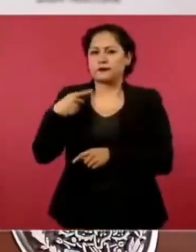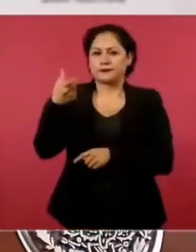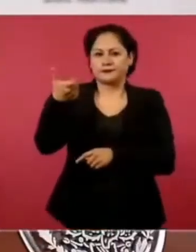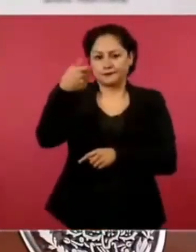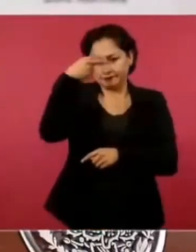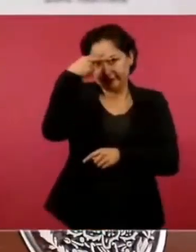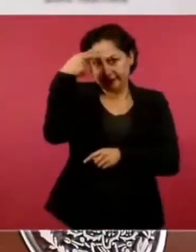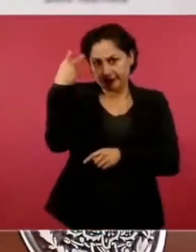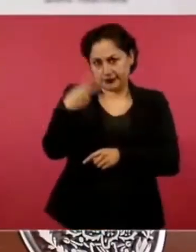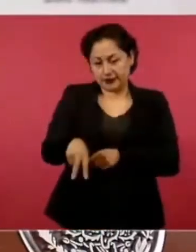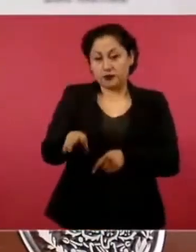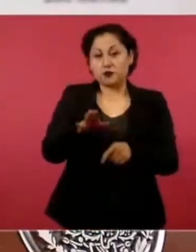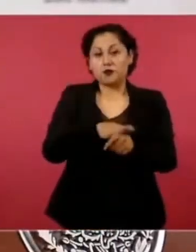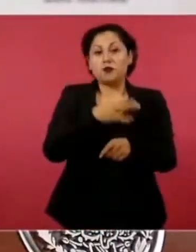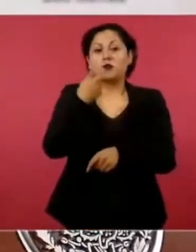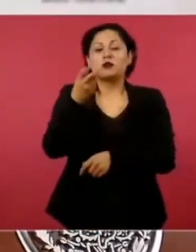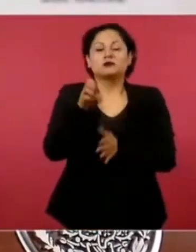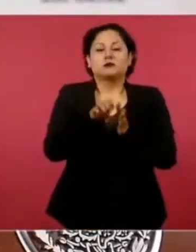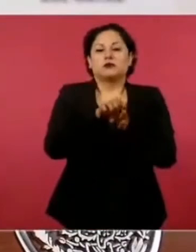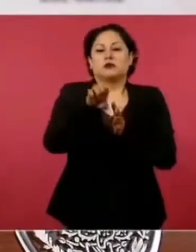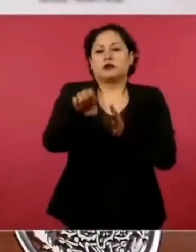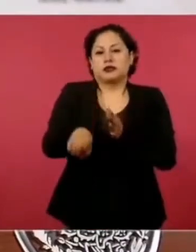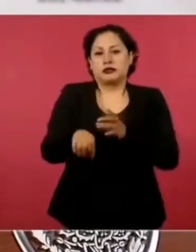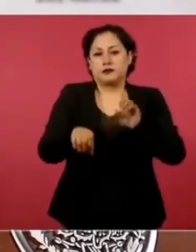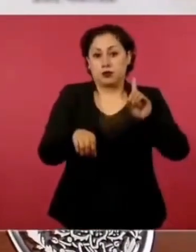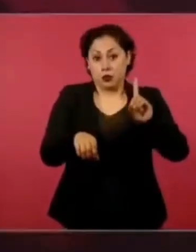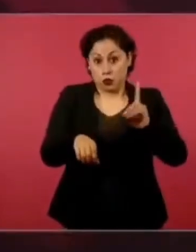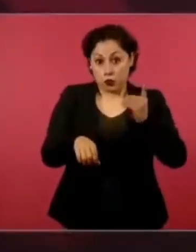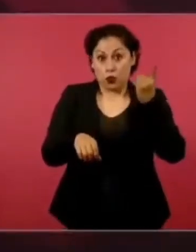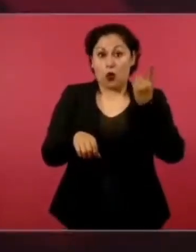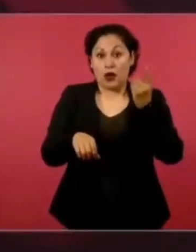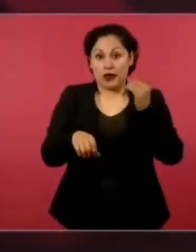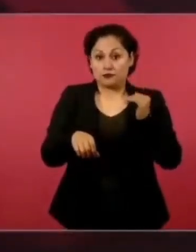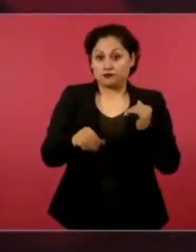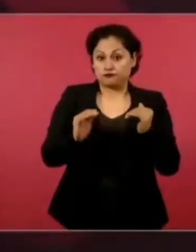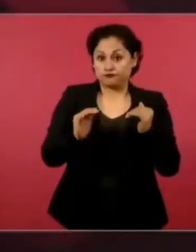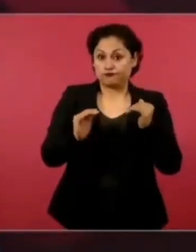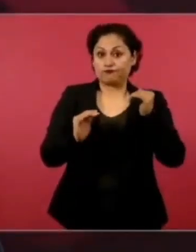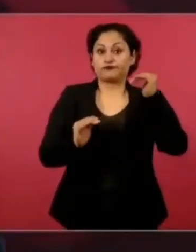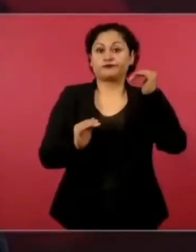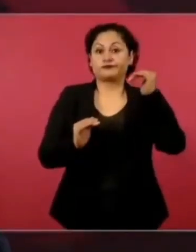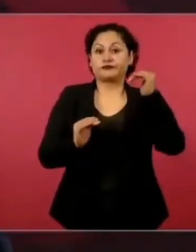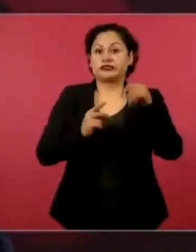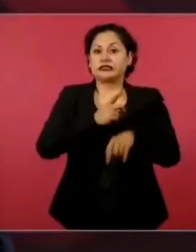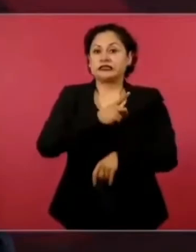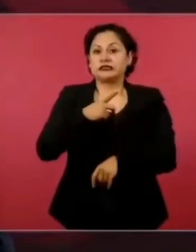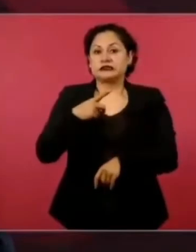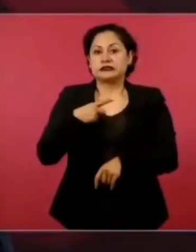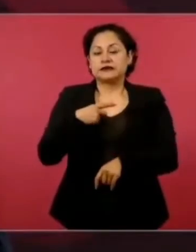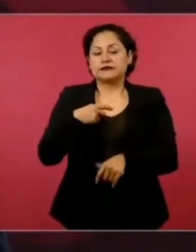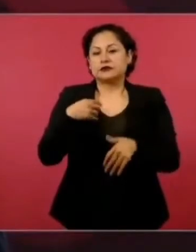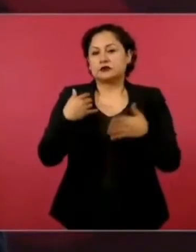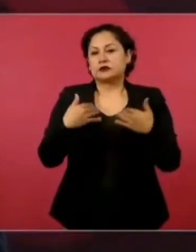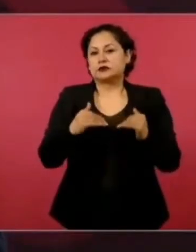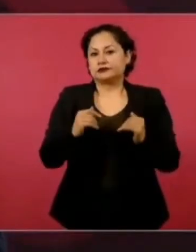sube el dólar, nos aumenta el pago del servicio de deuda.